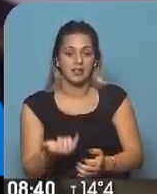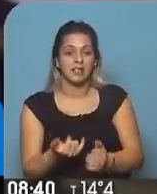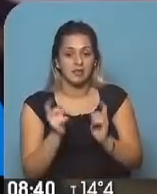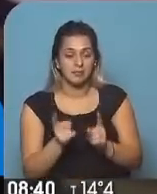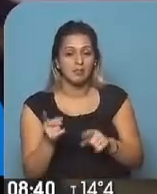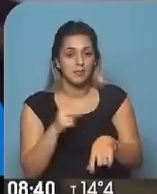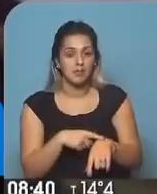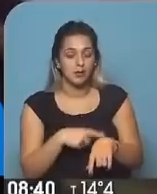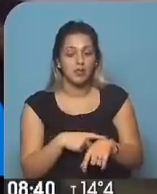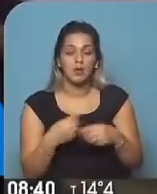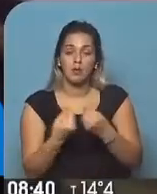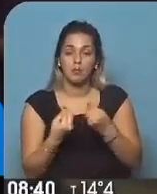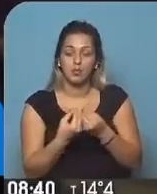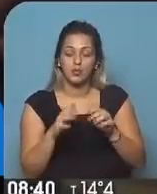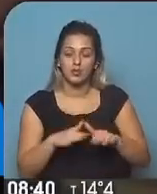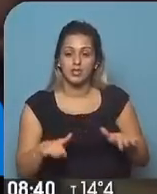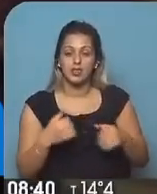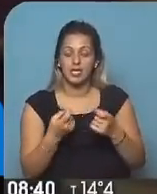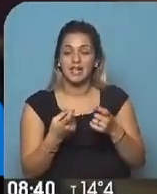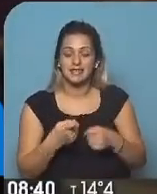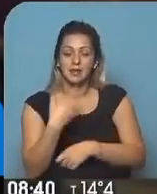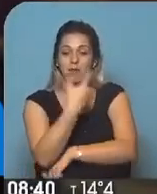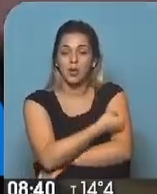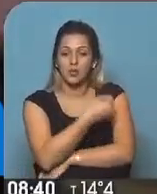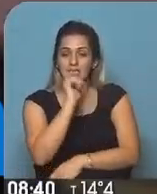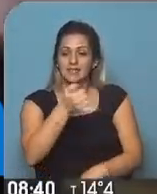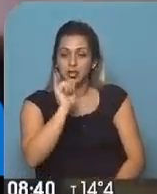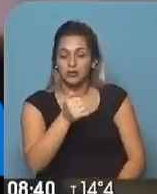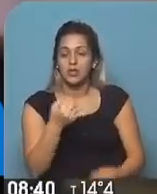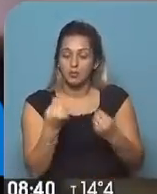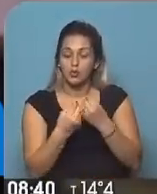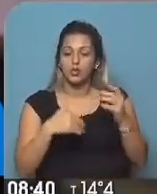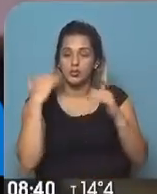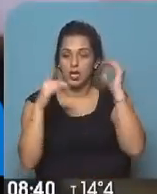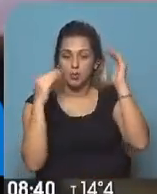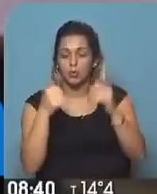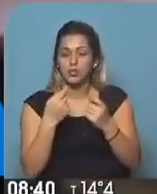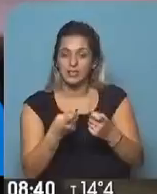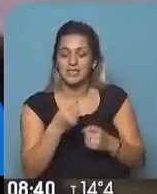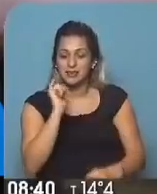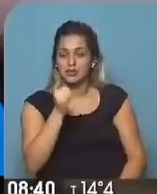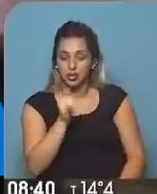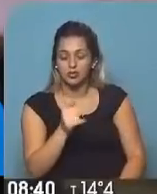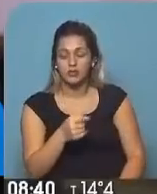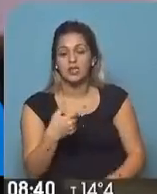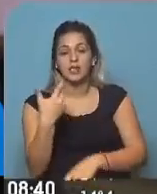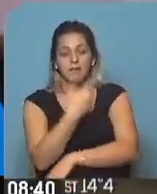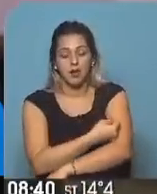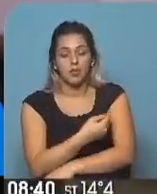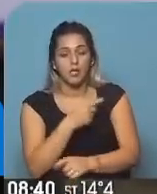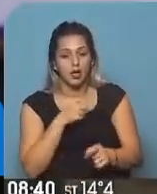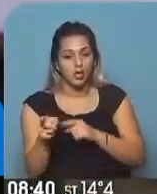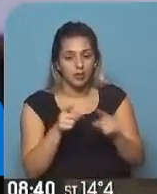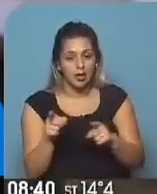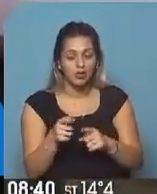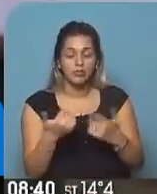paradójicamente, muchos chicos que necesitan estar vacunados, muchos adultos que necesitan estar vacunados contra la gripe, contra el neumococo, porque tienen